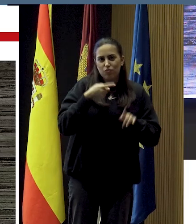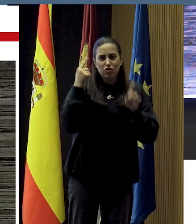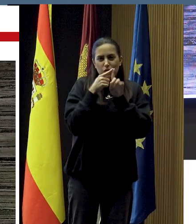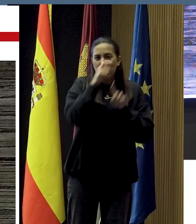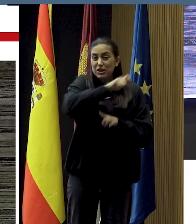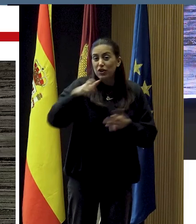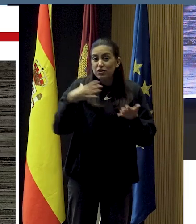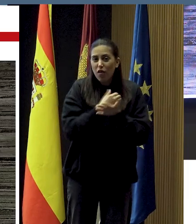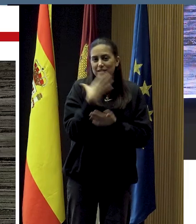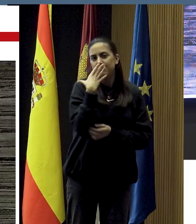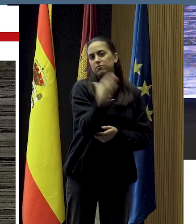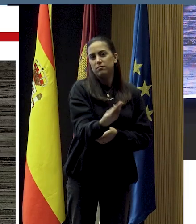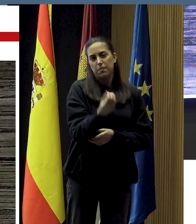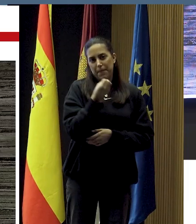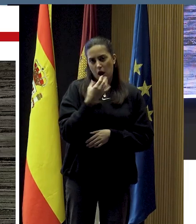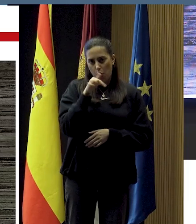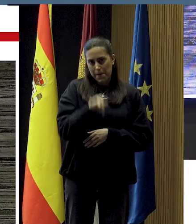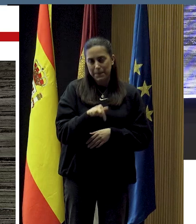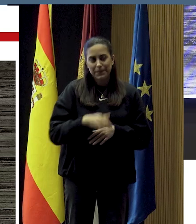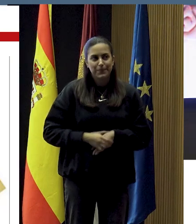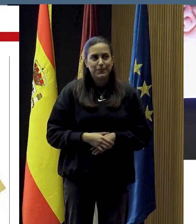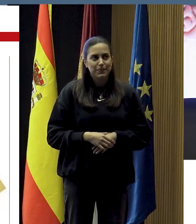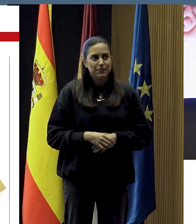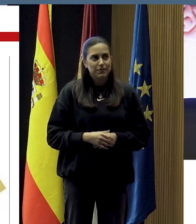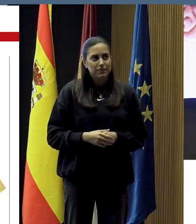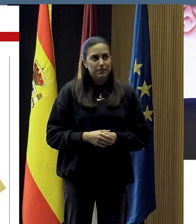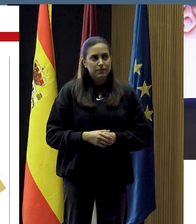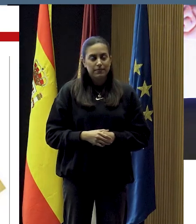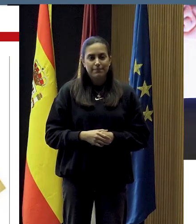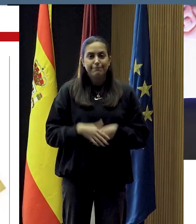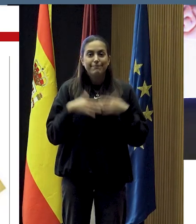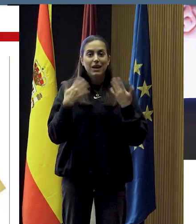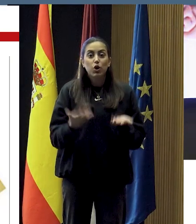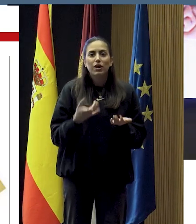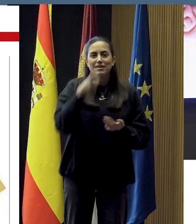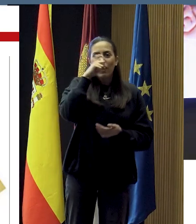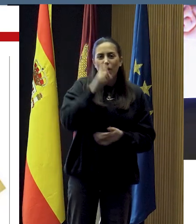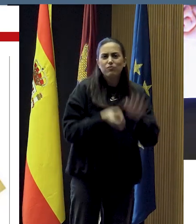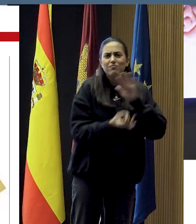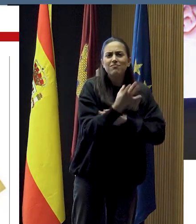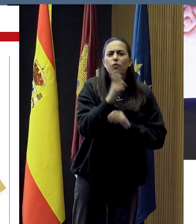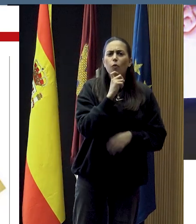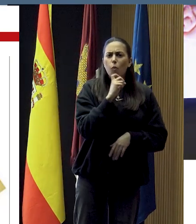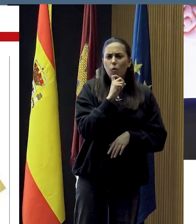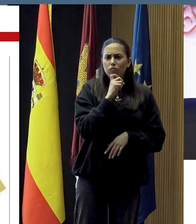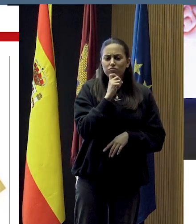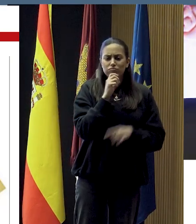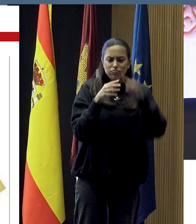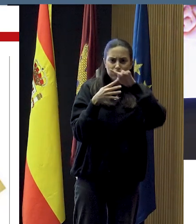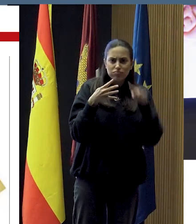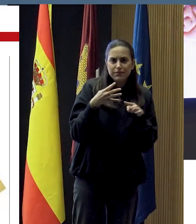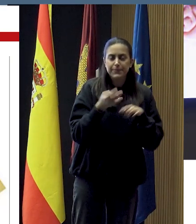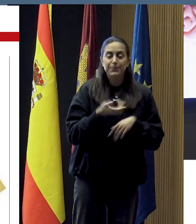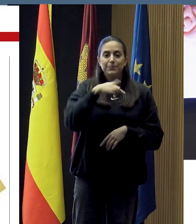mundo pueda un poco seguir este seminario. Entonces, ¿cómo se forman los recuerdos? Hemos dicho